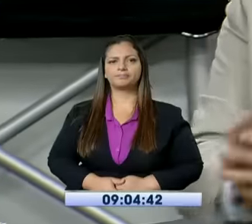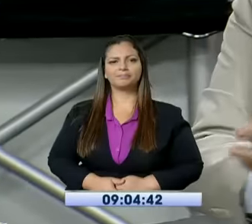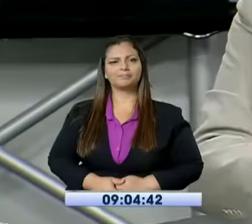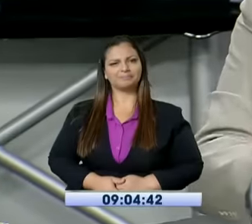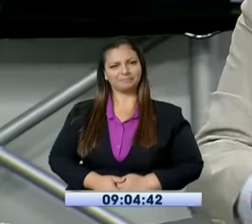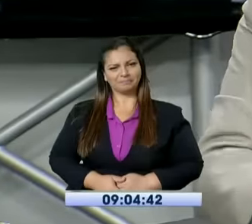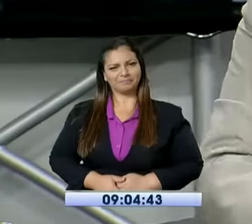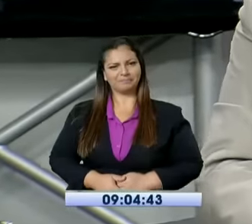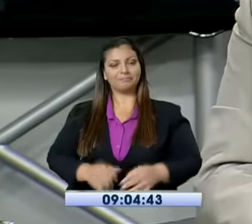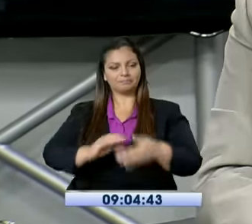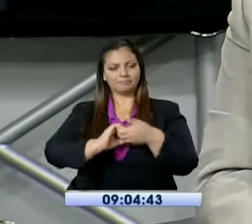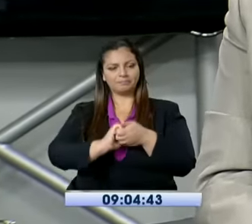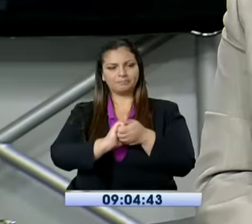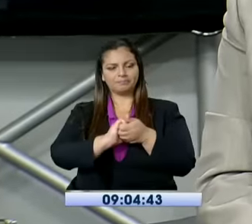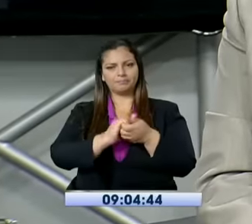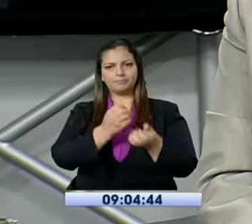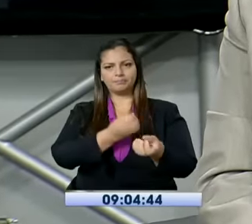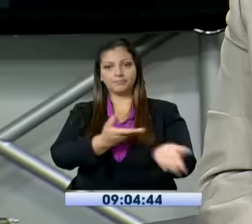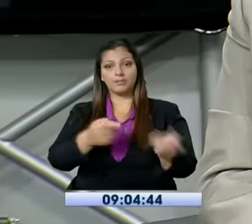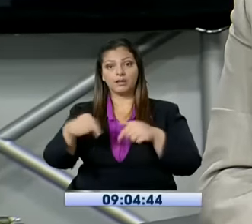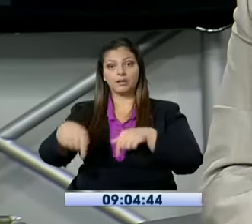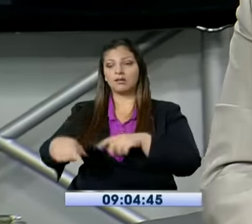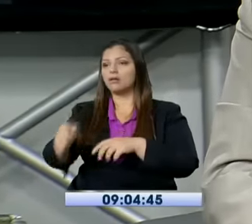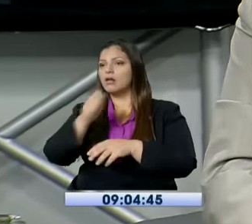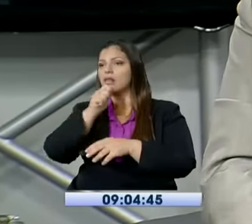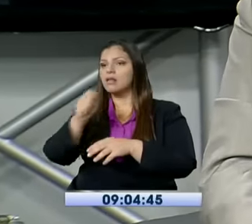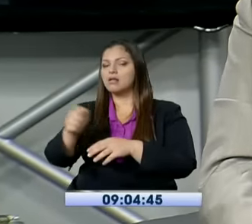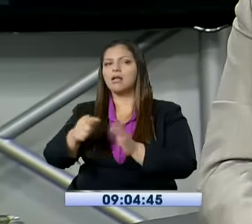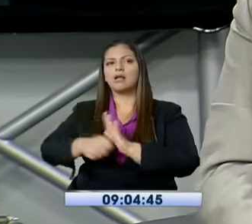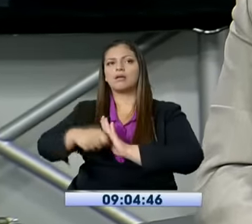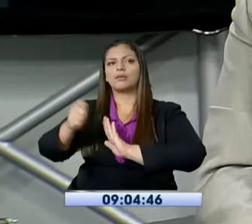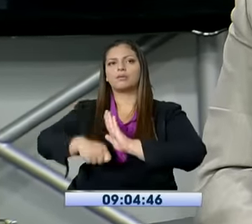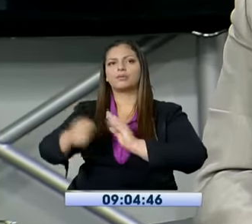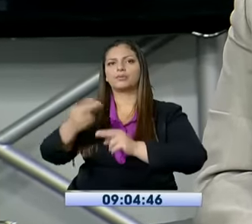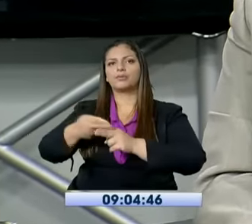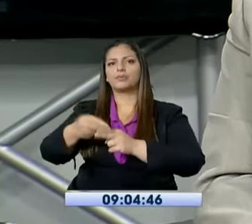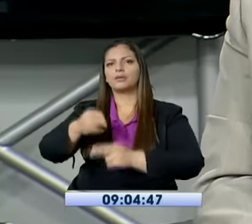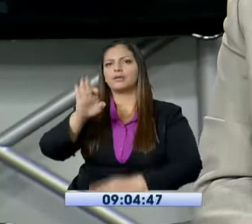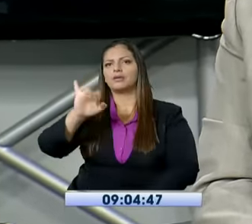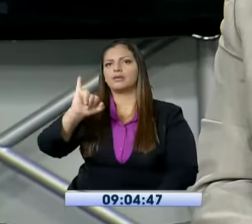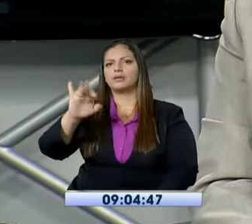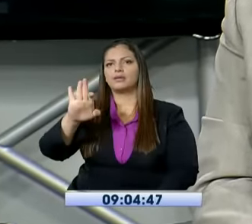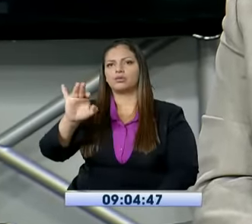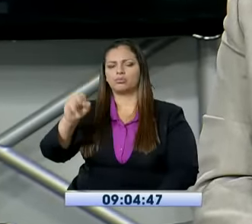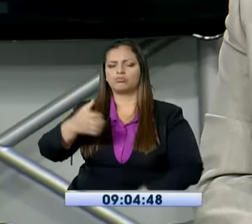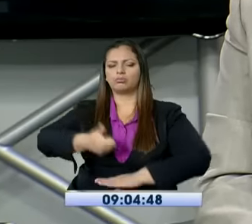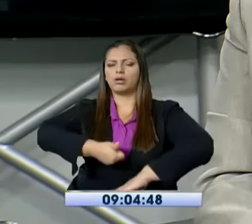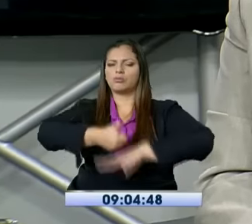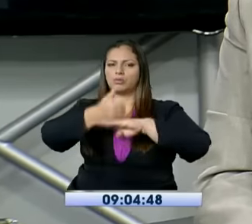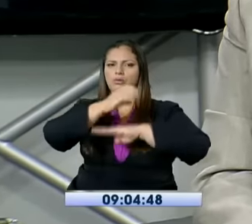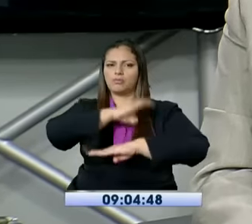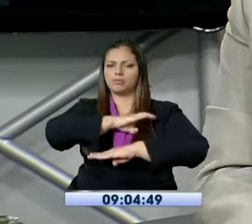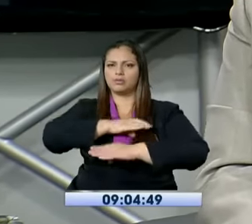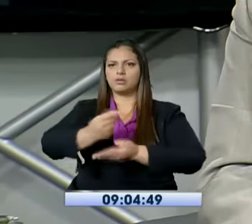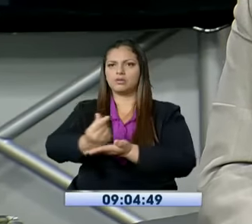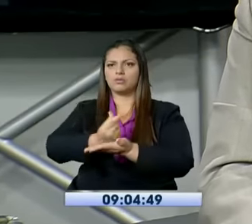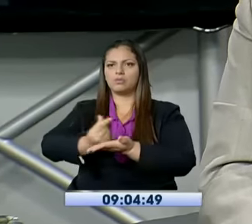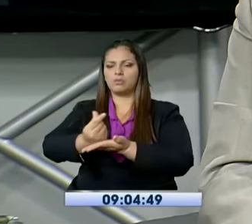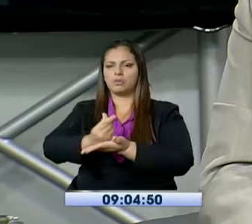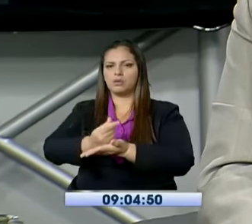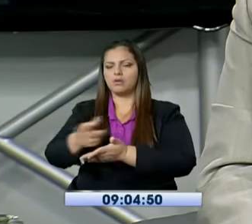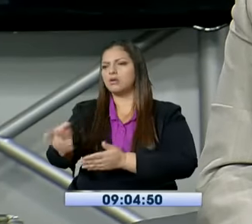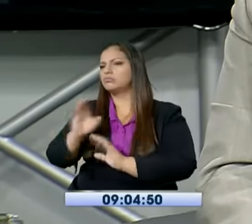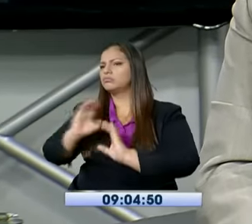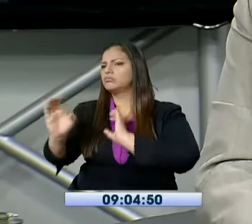Amigos televidentes, en nuestros estudios, el abogado Tito Quinteros, intendente general de policía del Guayas. Con el abogado Quinteros